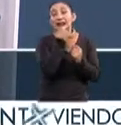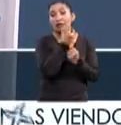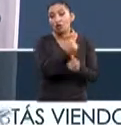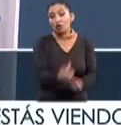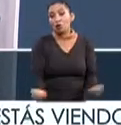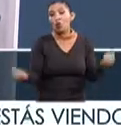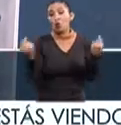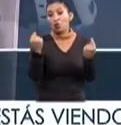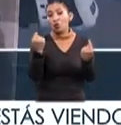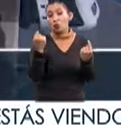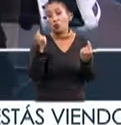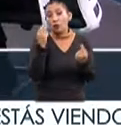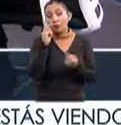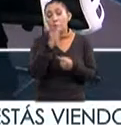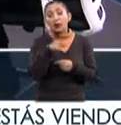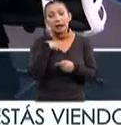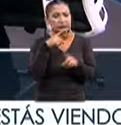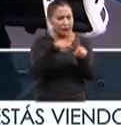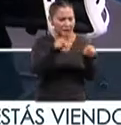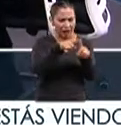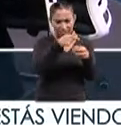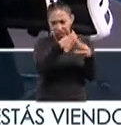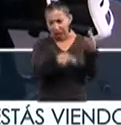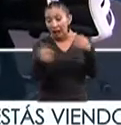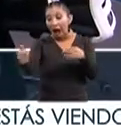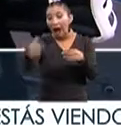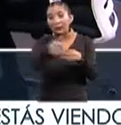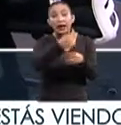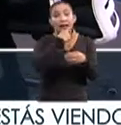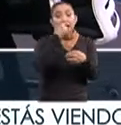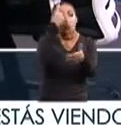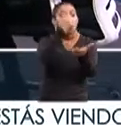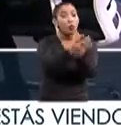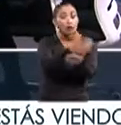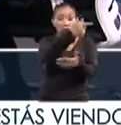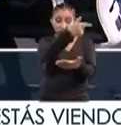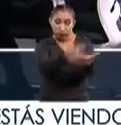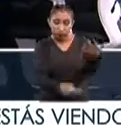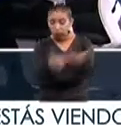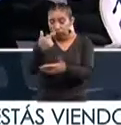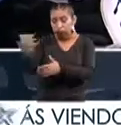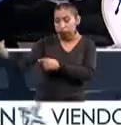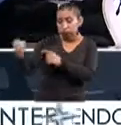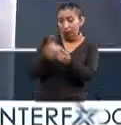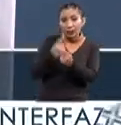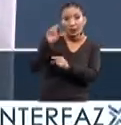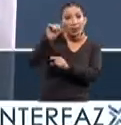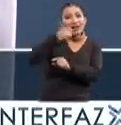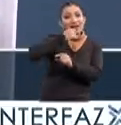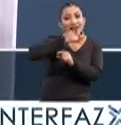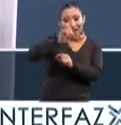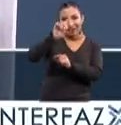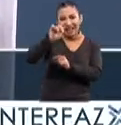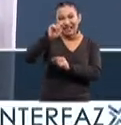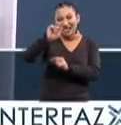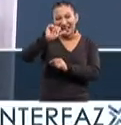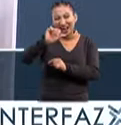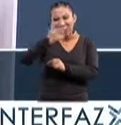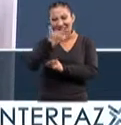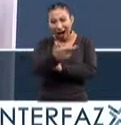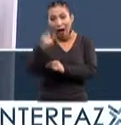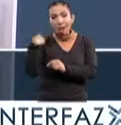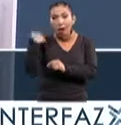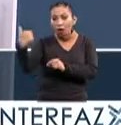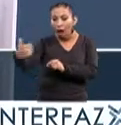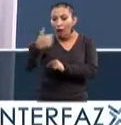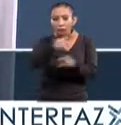el niño en el momento porque son diversas, cada niño es único. Sí, Si claro. te pueden llegar 20 niños con déficit de atención, pero